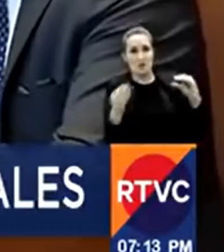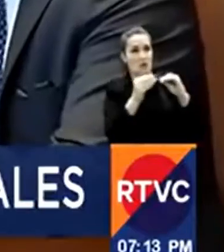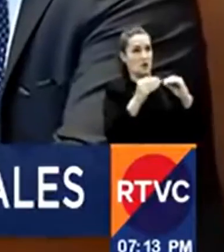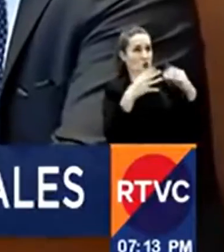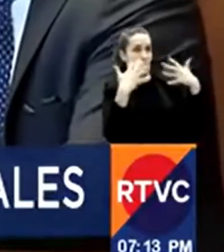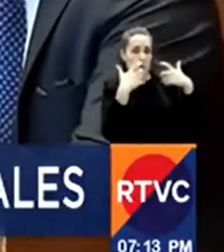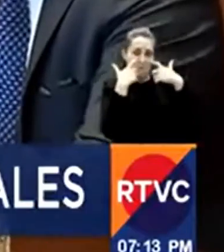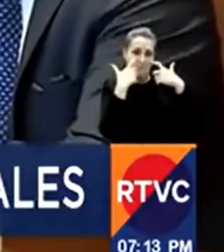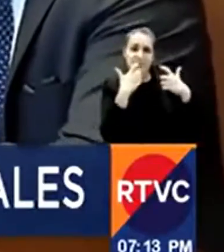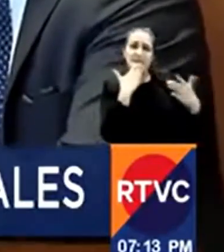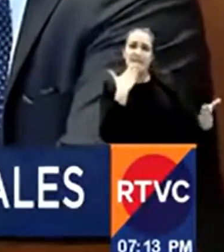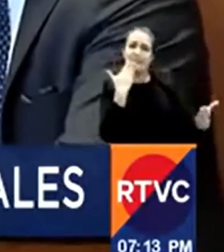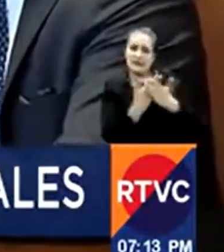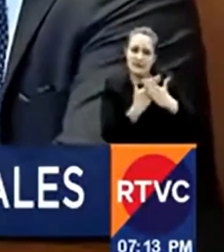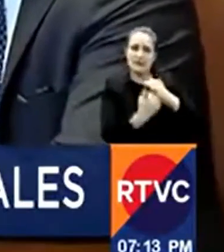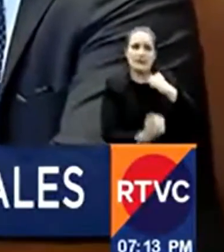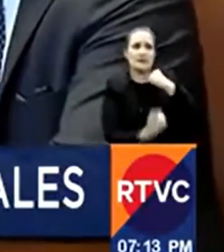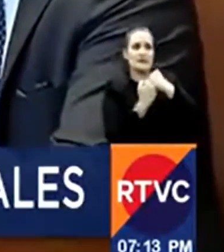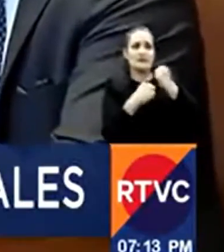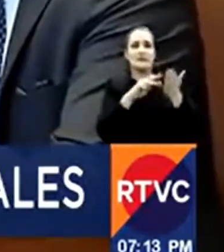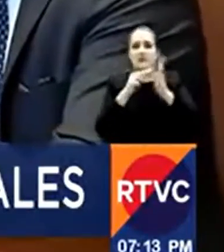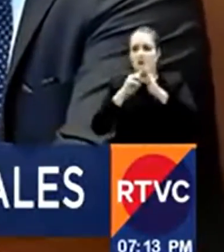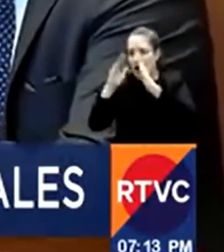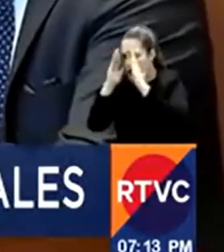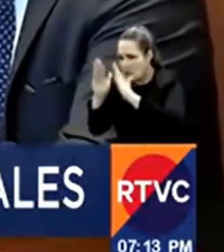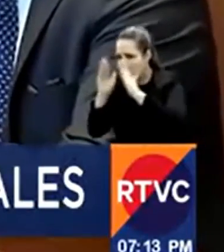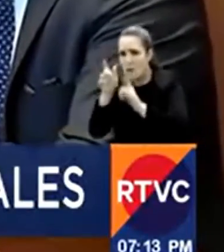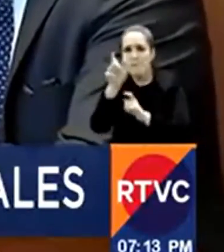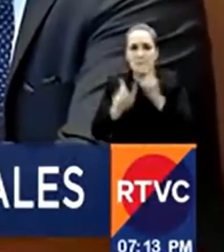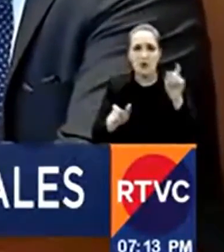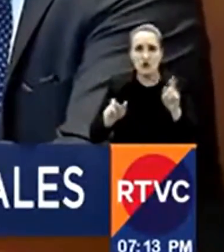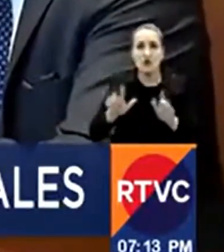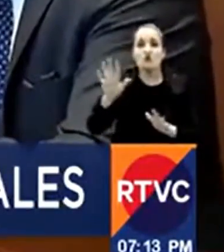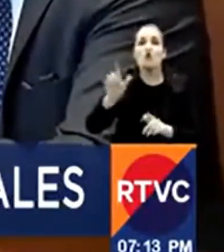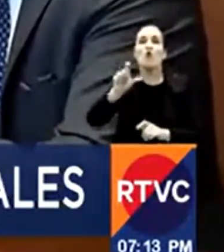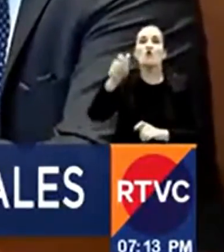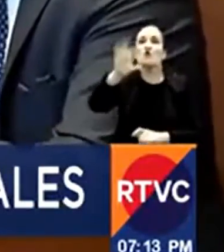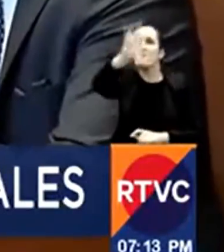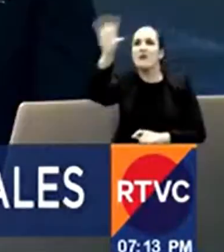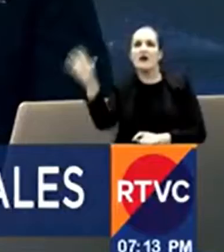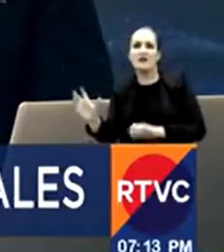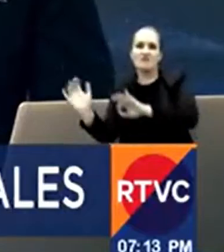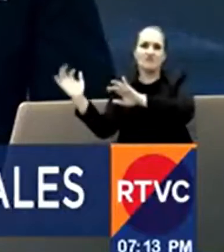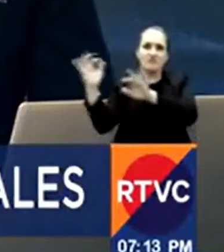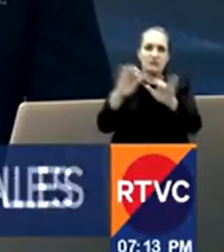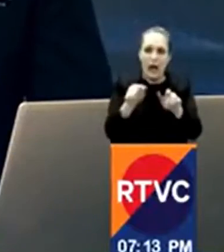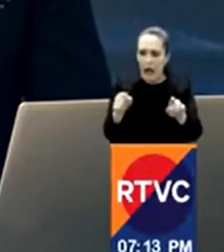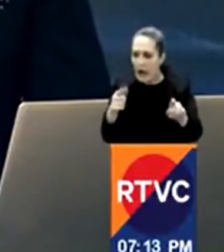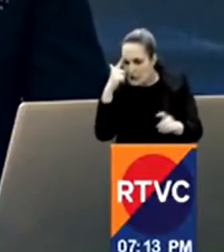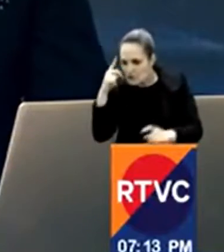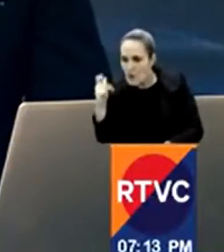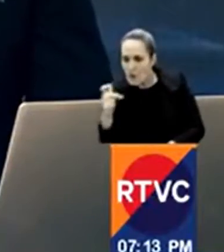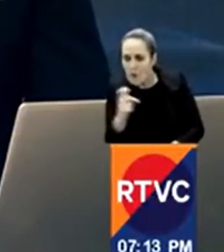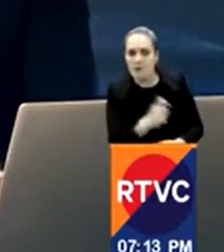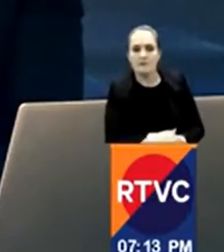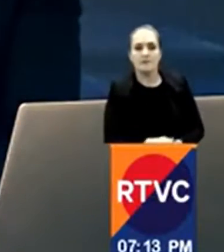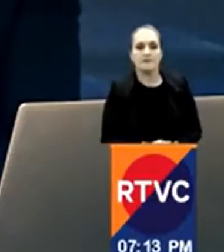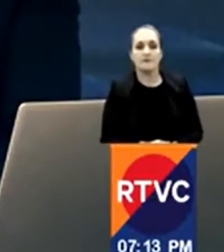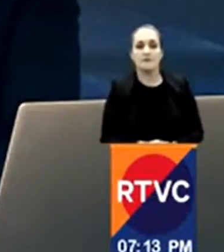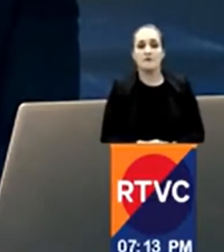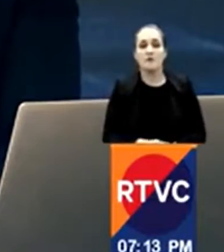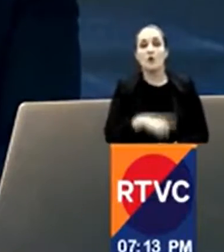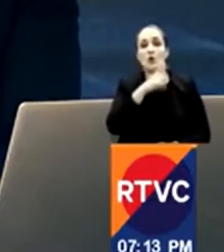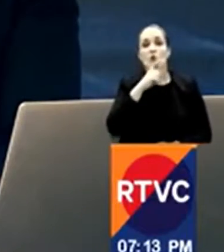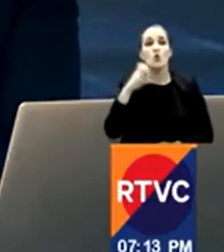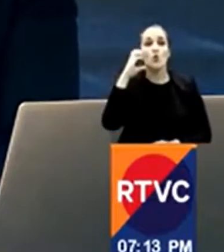serán utilizados para atender las necesidades de muchos migrantes. Y es que la agenda del presidente Duque